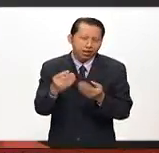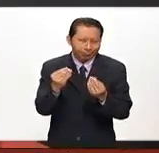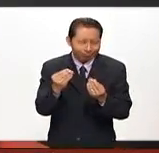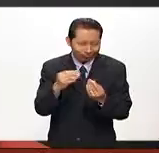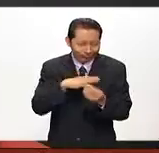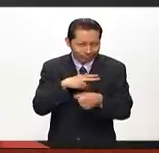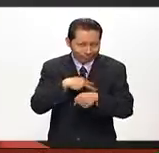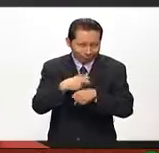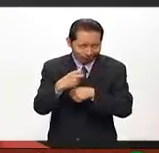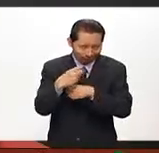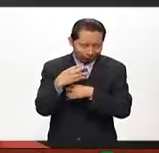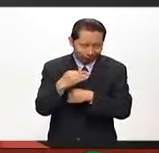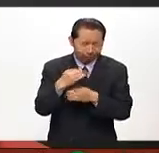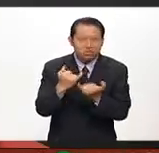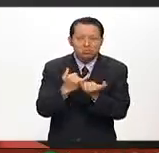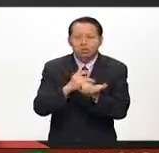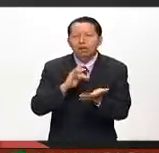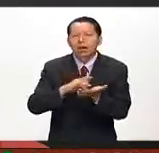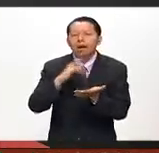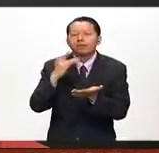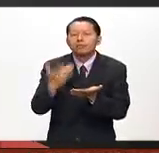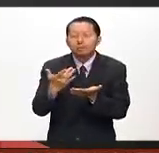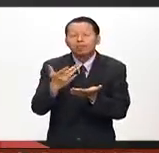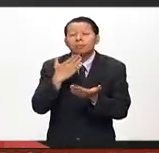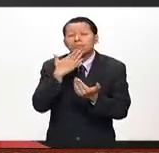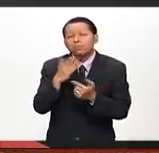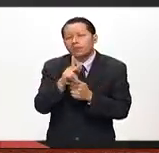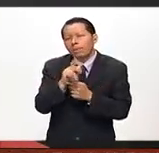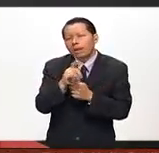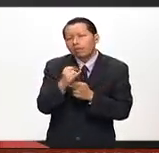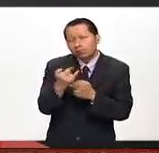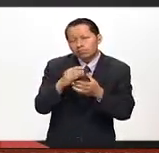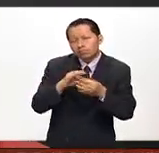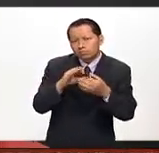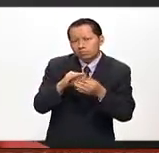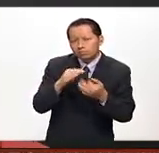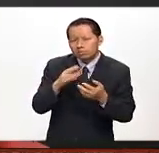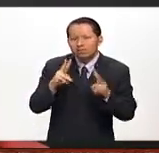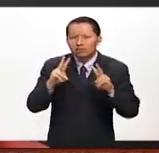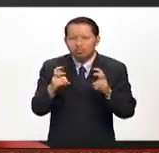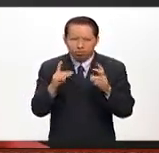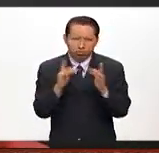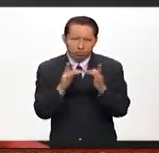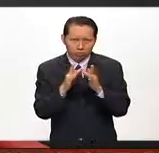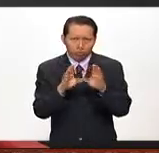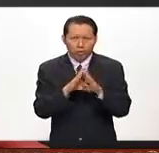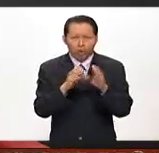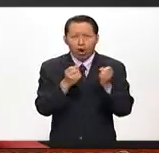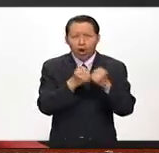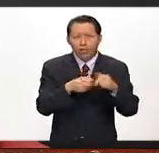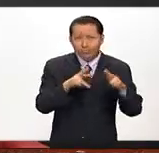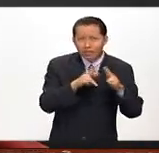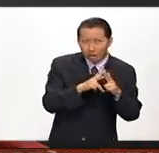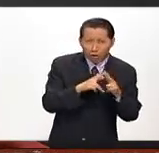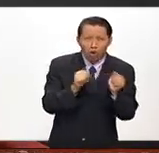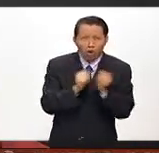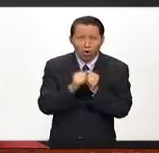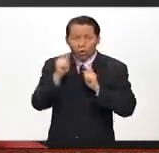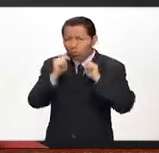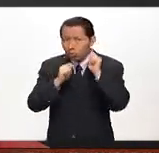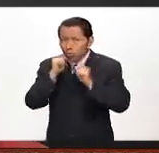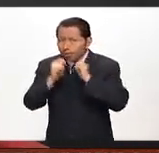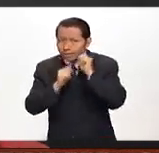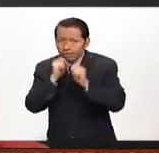por la invitación. Como bien dices, Pati, es hablar de la vinculación que tiene la hospitalidad del turismo,